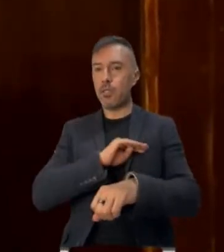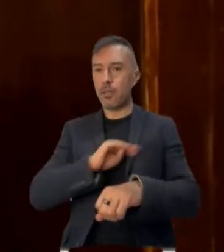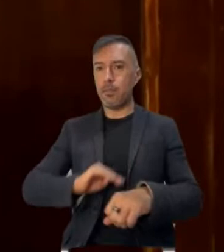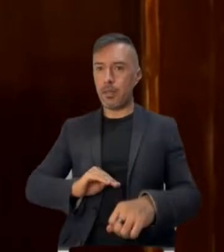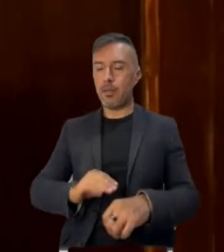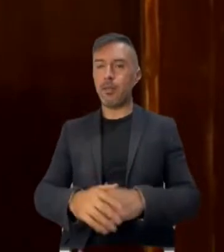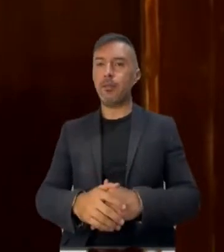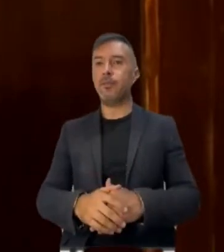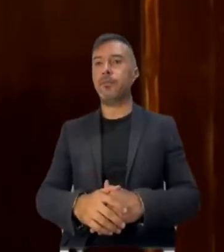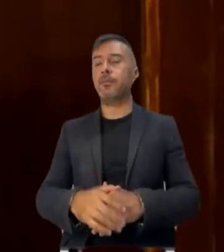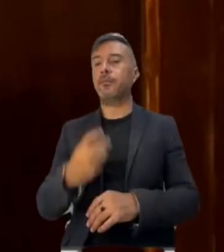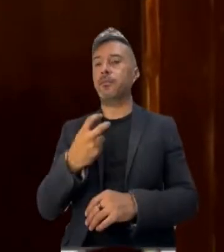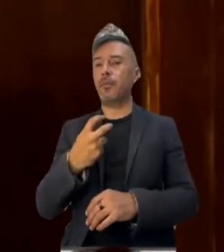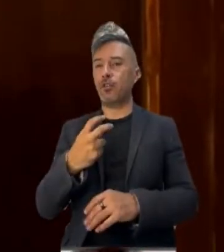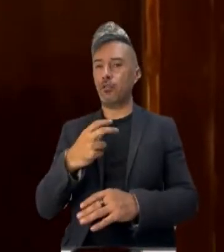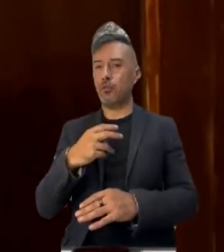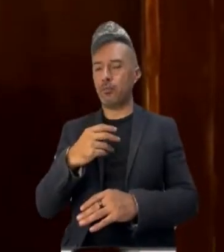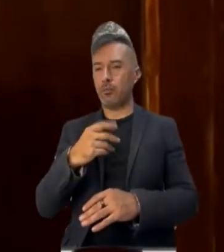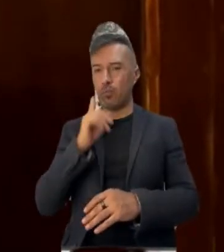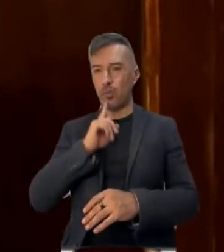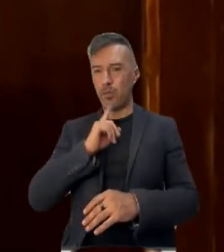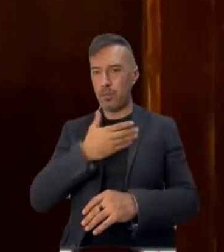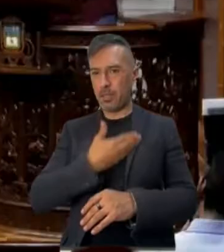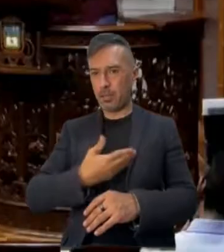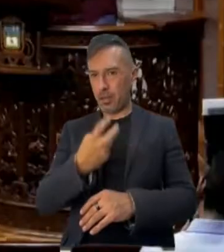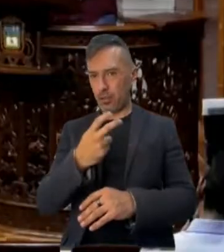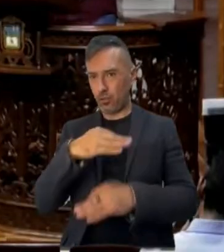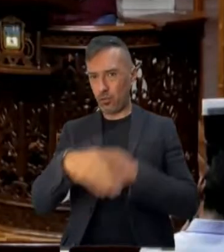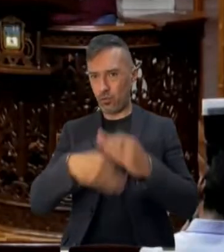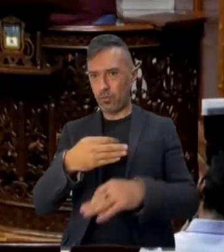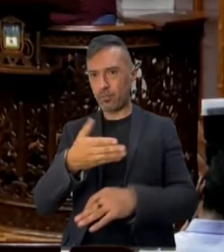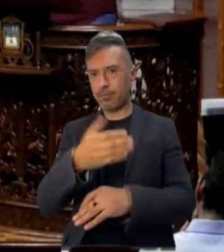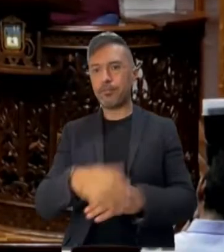Es cuanto, presidenta. Leído el dictamen con sus...